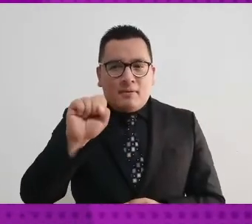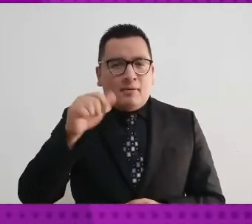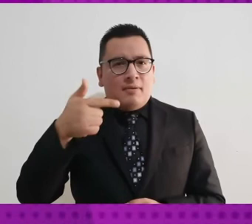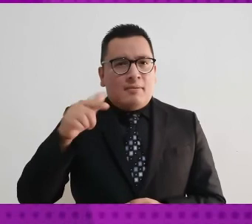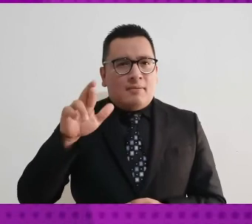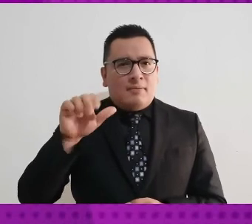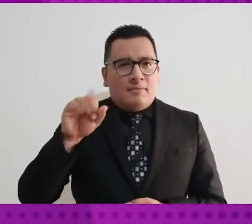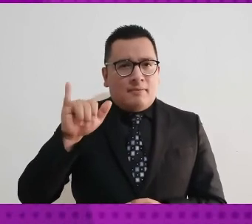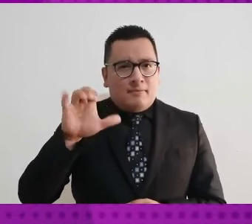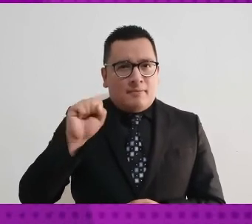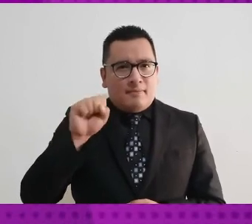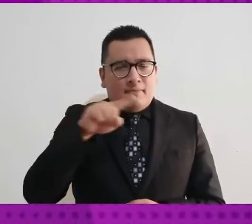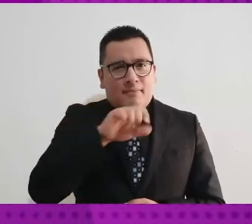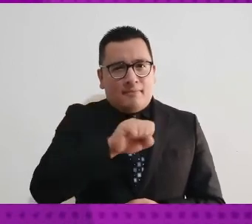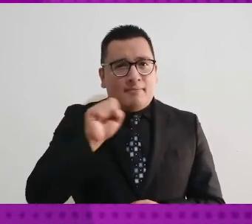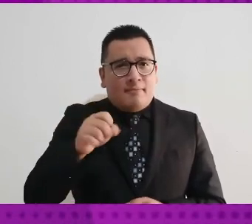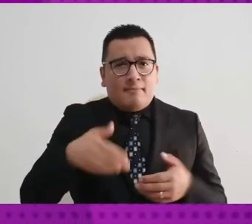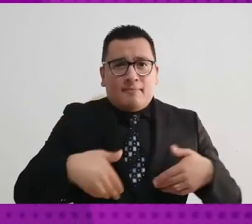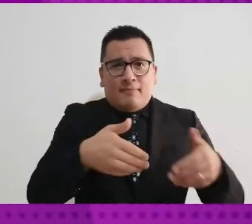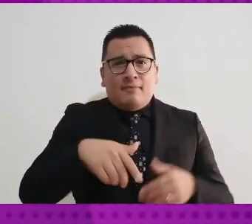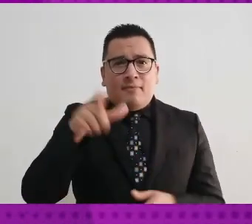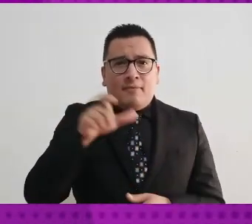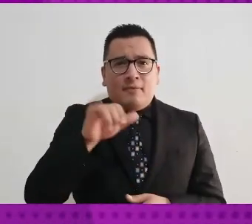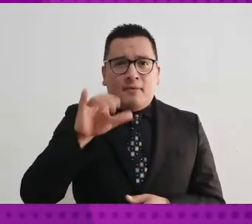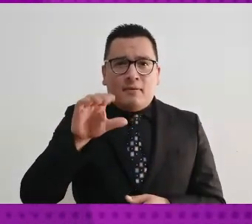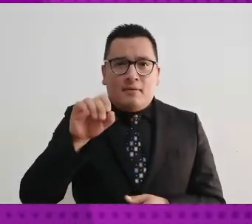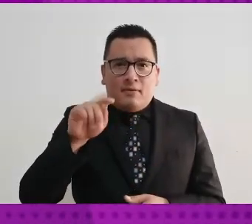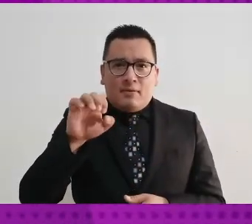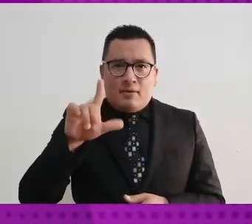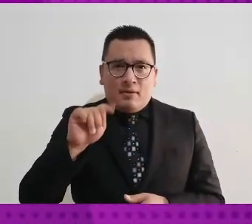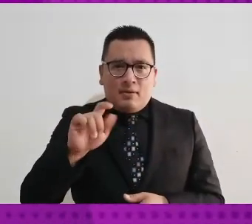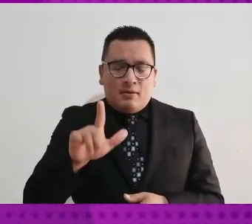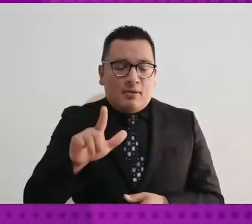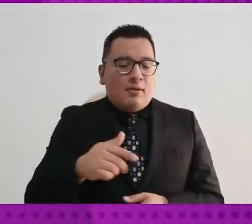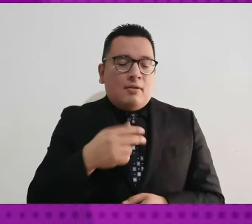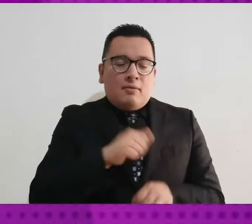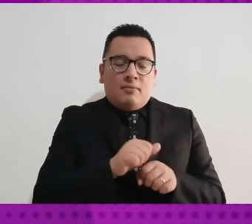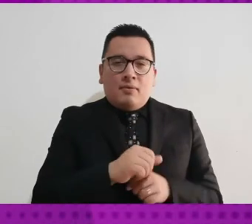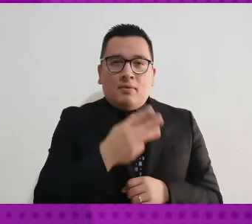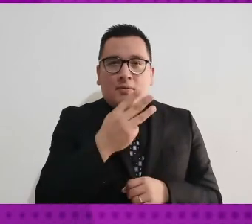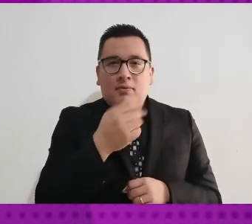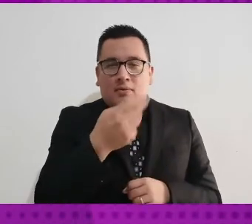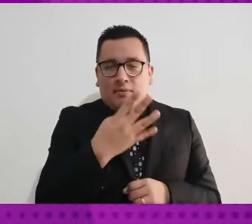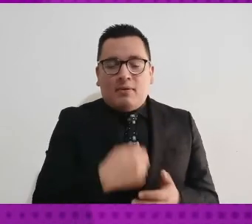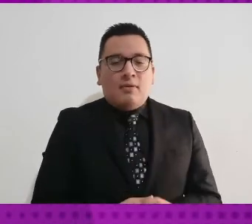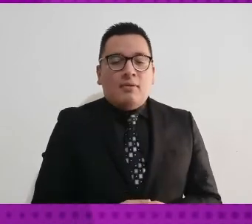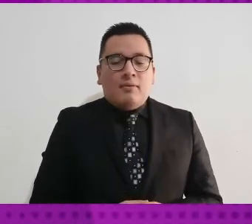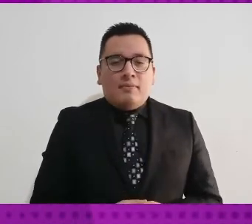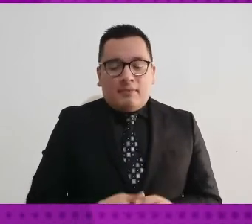Gráficas, en Saltillo, Coahuila, en la calle de Jicotencal 264, entre Ramos y Victoria. Ya les dije